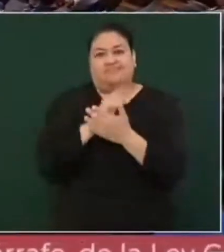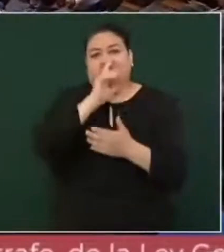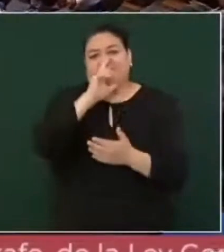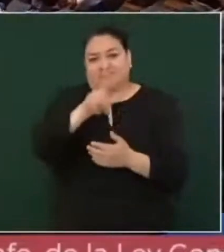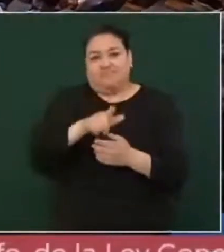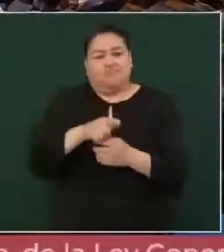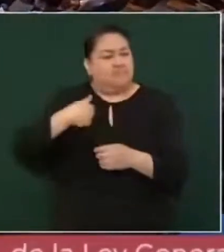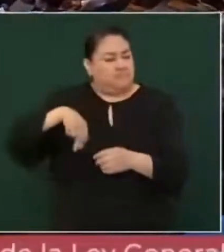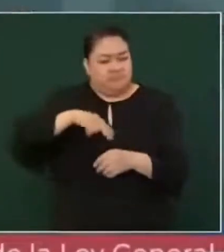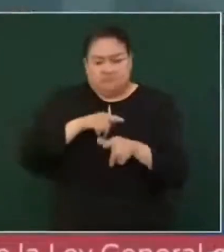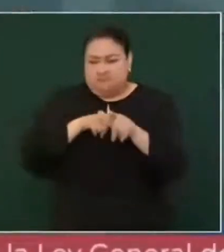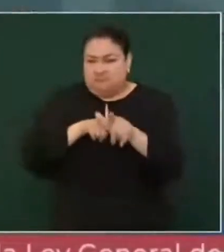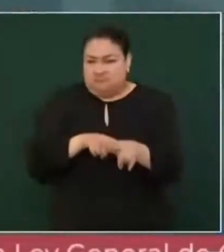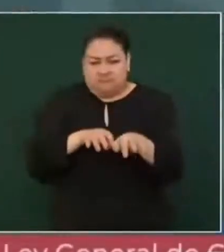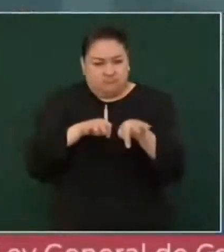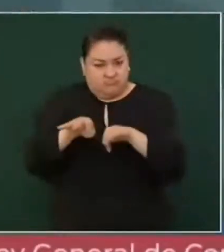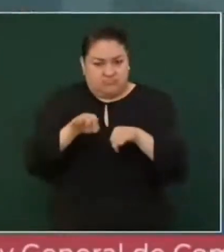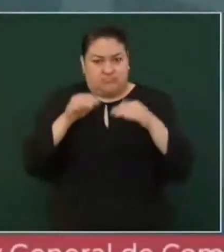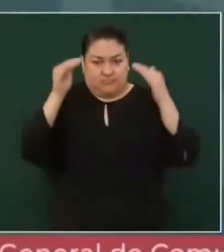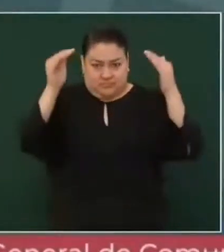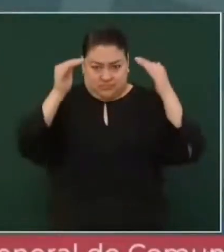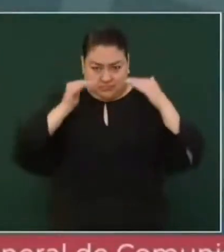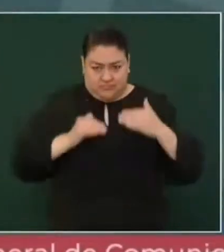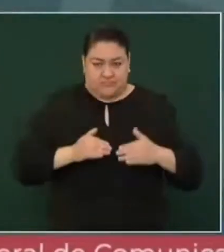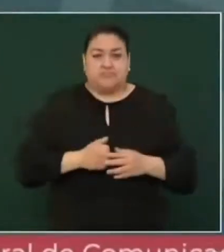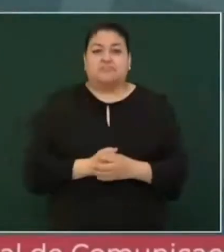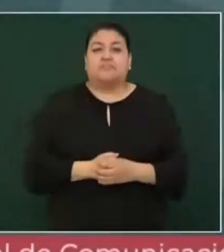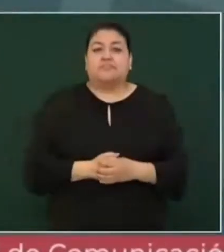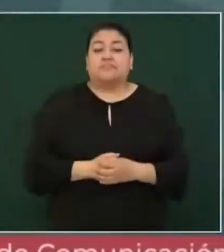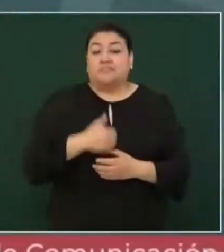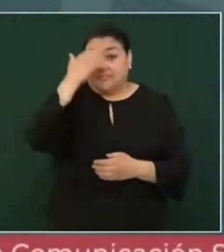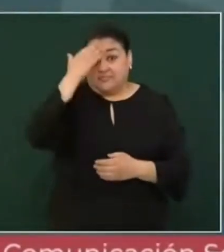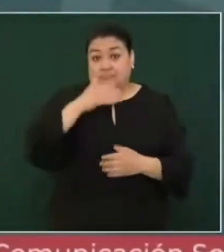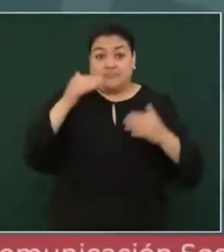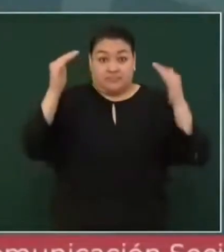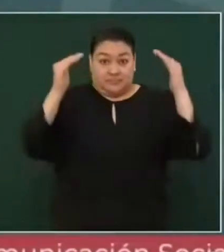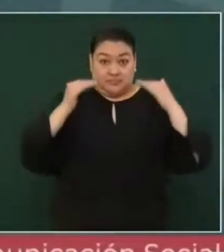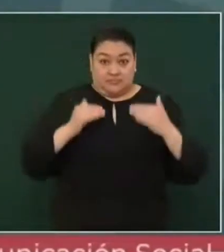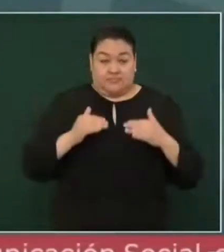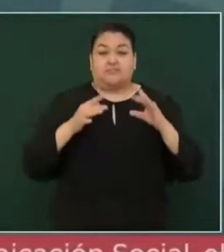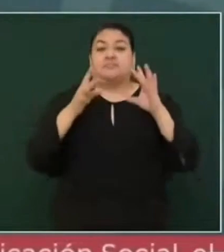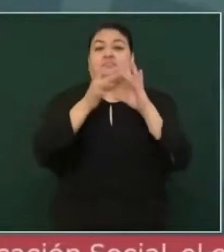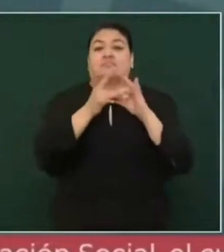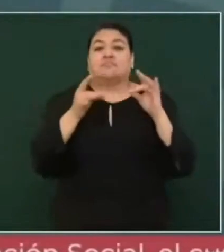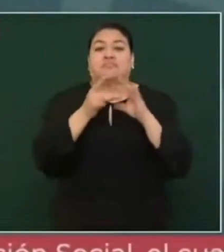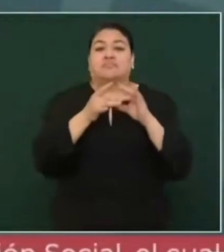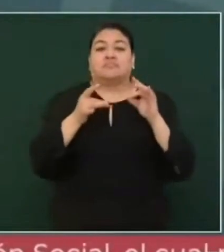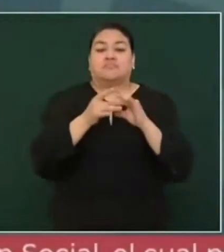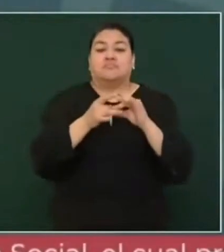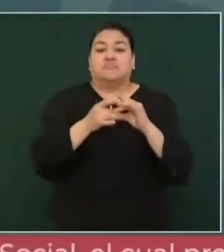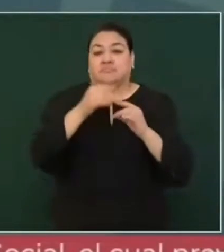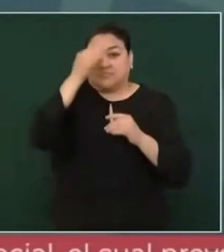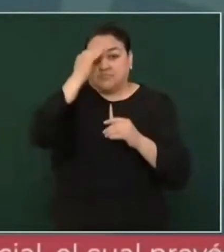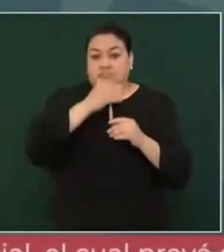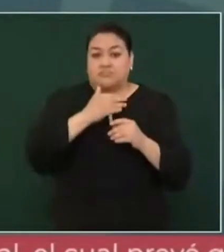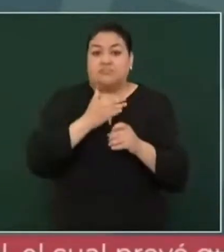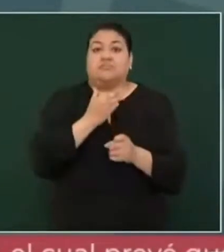Vamos a seguir en eso. Lo segundo, que es muy importante, es lo que